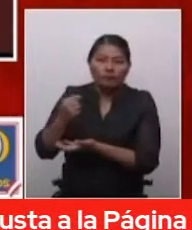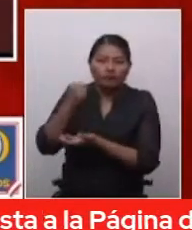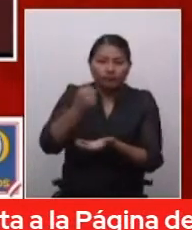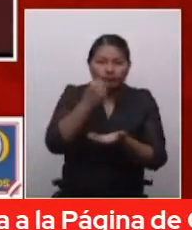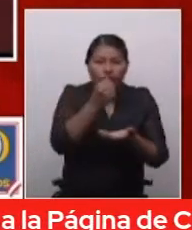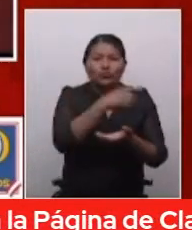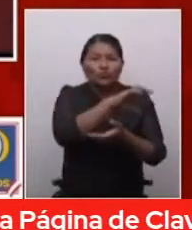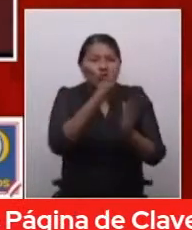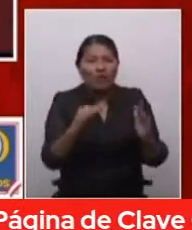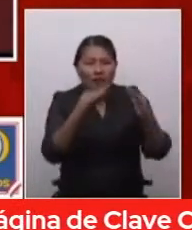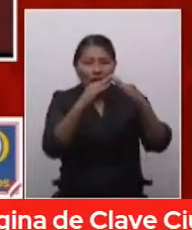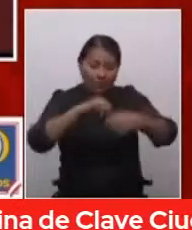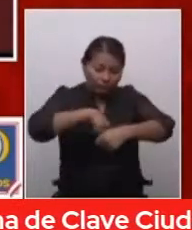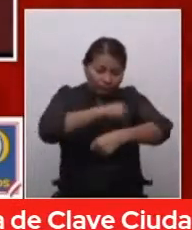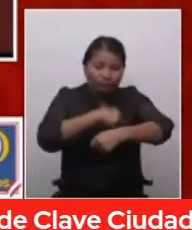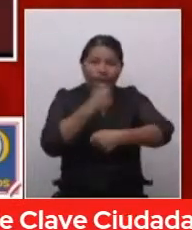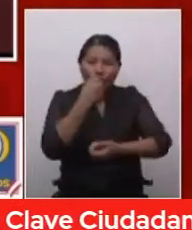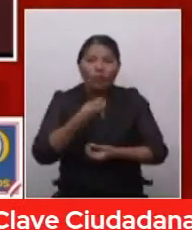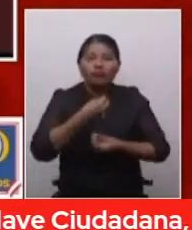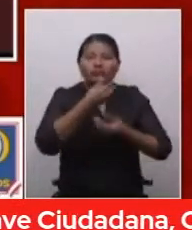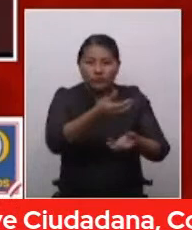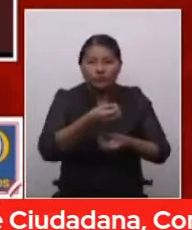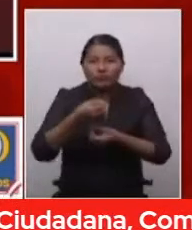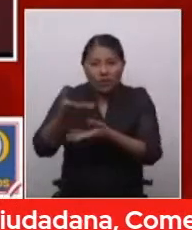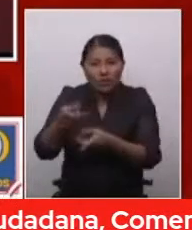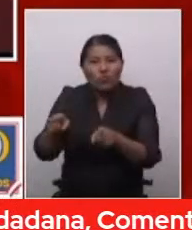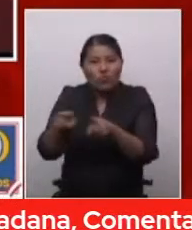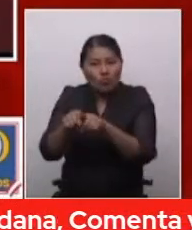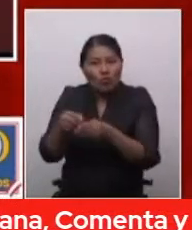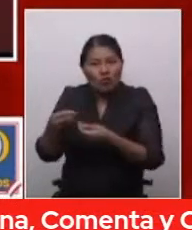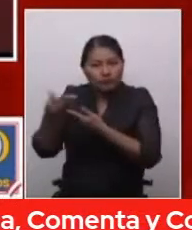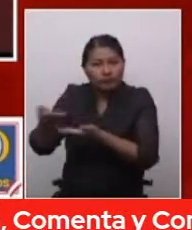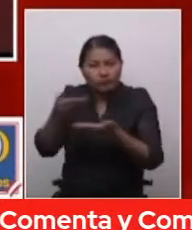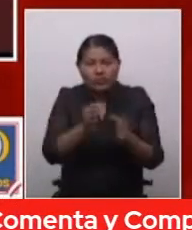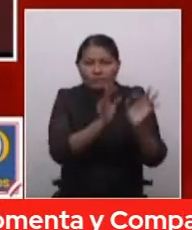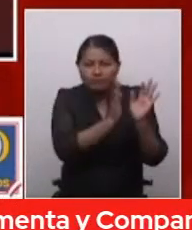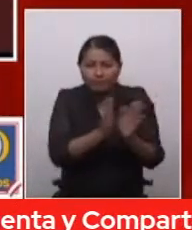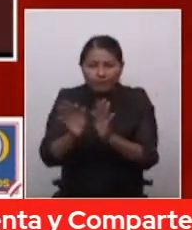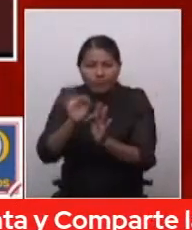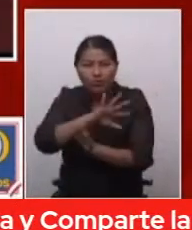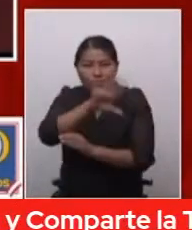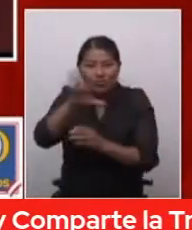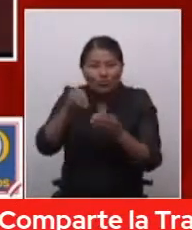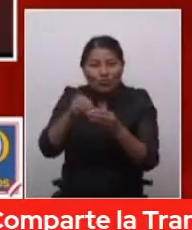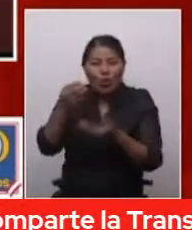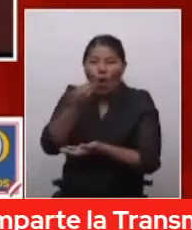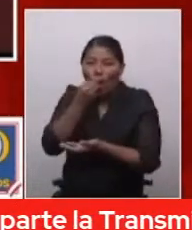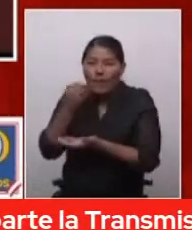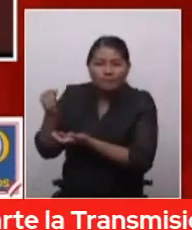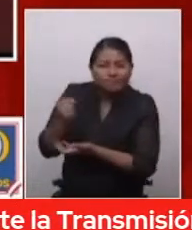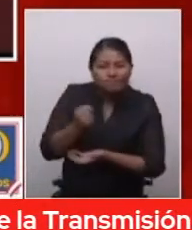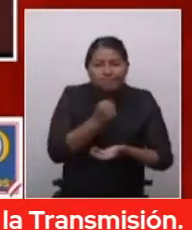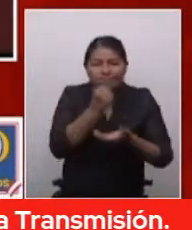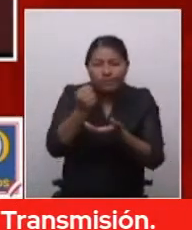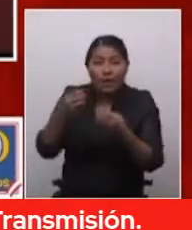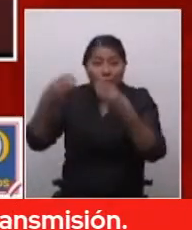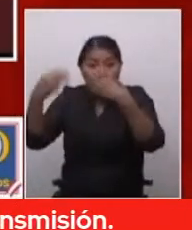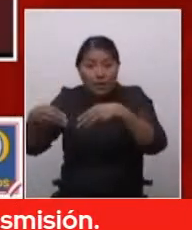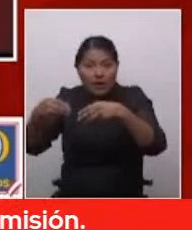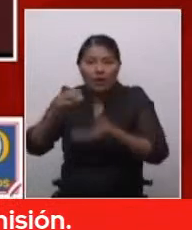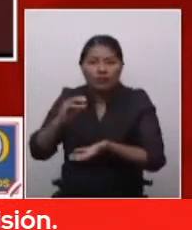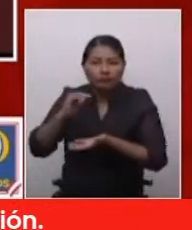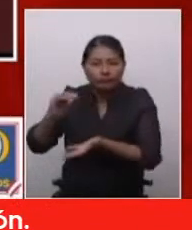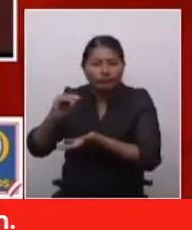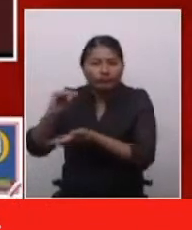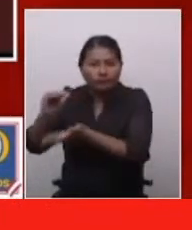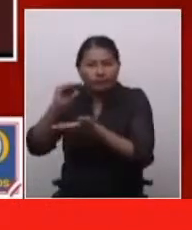habitantes comunes. Para ello implementaremos procesos eficientes que permitan la recuperación de alimentos de gran mercado mayorista